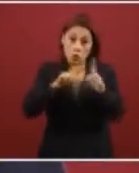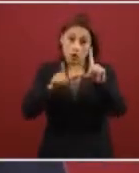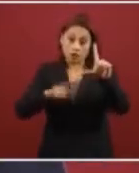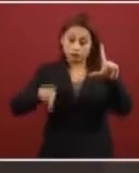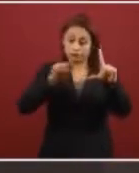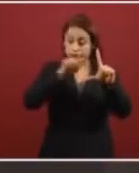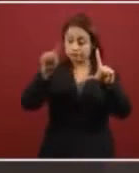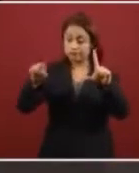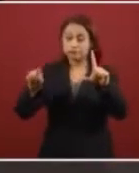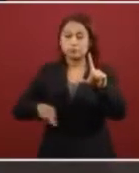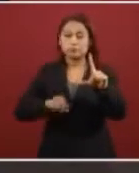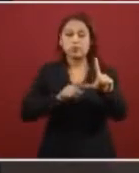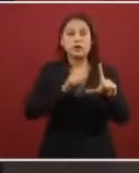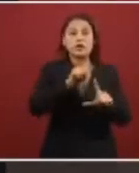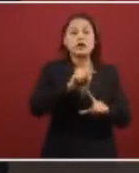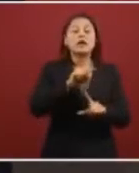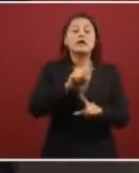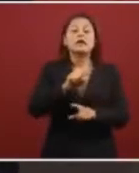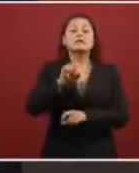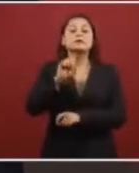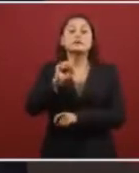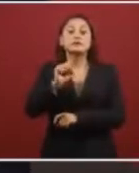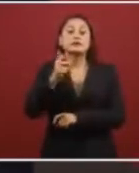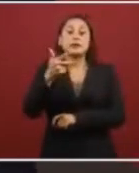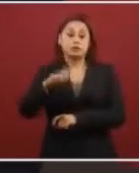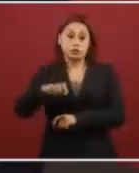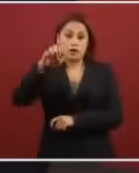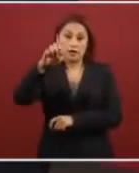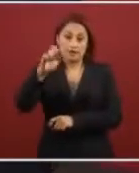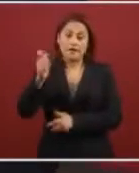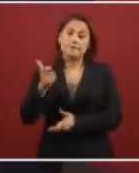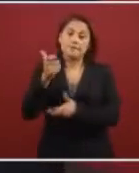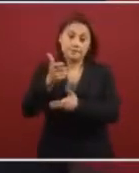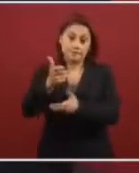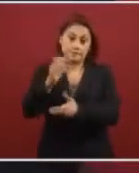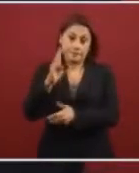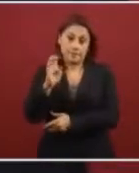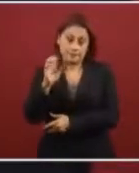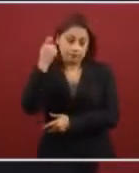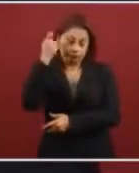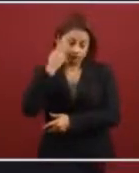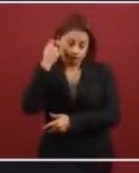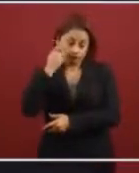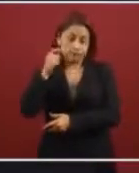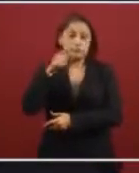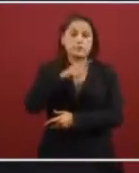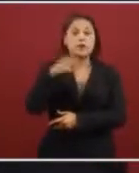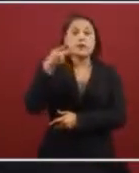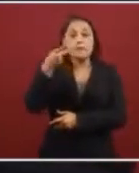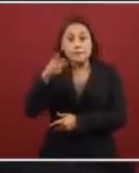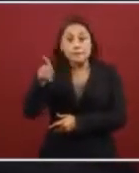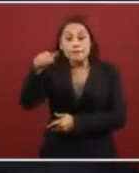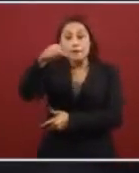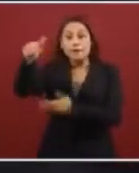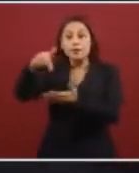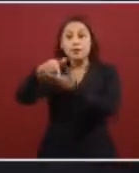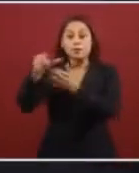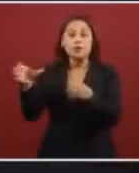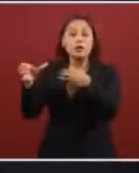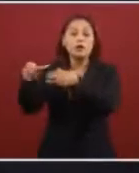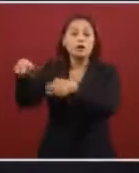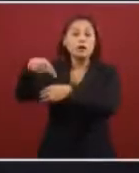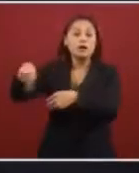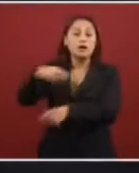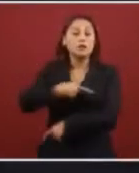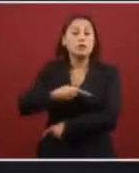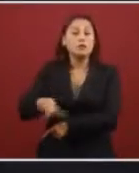65 seven, años in this area, ya están recibiendo 65. El doble de la pensión they're receiving double the pension que recibían el año pasado. That they used